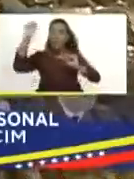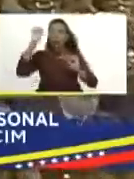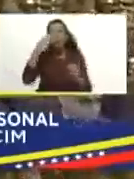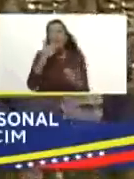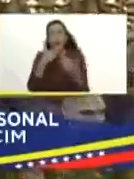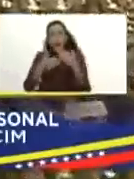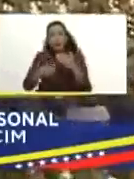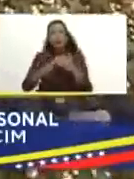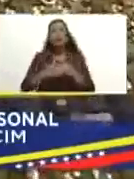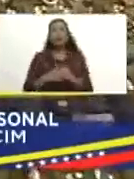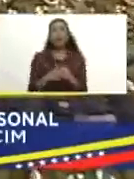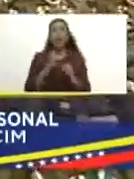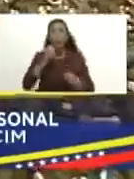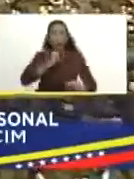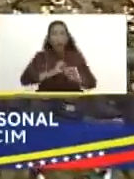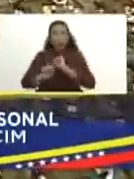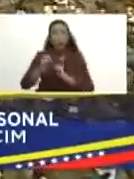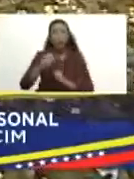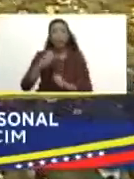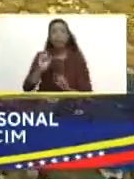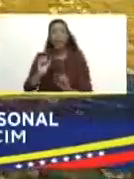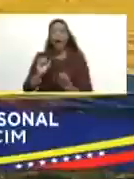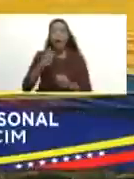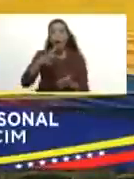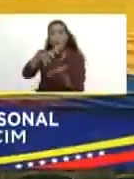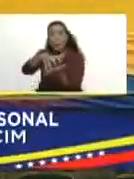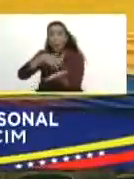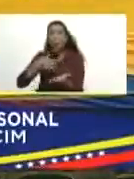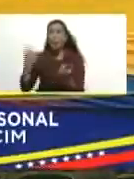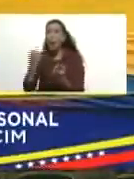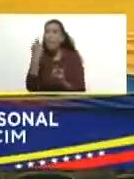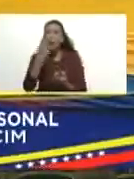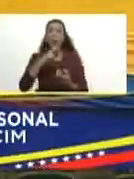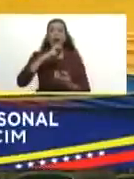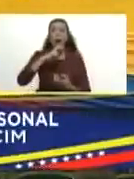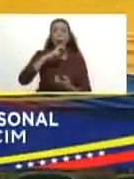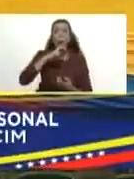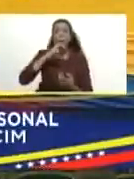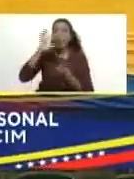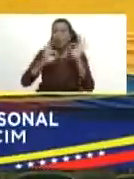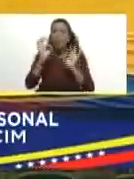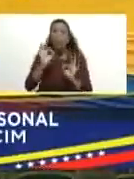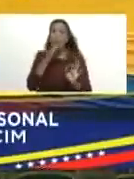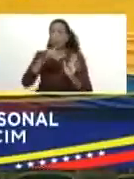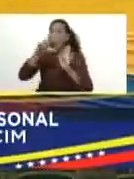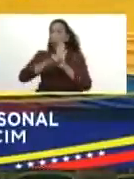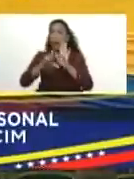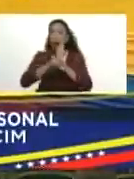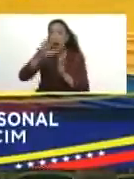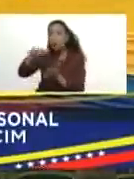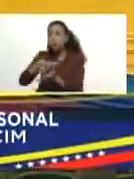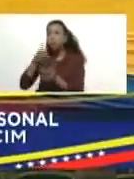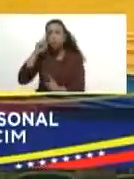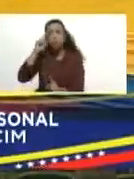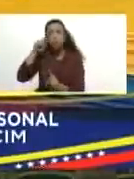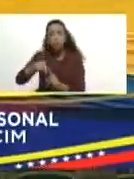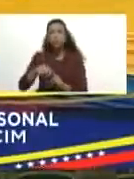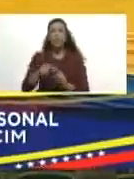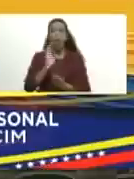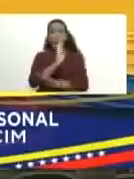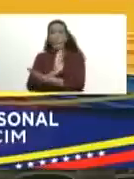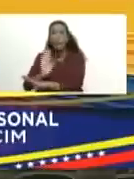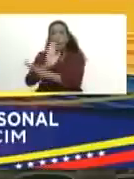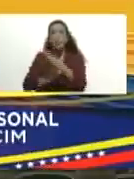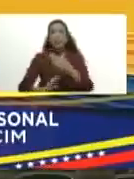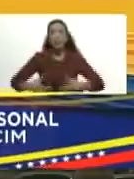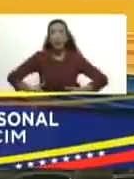recientemente, la lucha contra la minería ilegal que lleva a cabo la Fuerza Armada Nacional Bolivariana. ¡Chávez vive! Está enmarcada. Mi comandante, permiso para